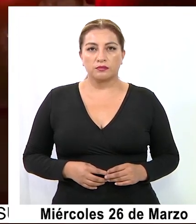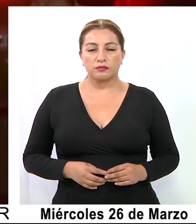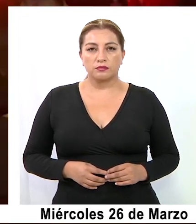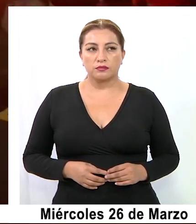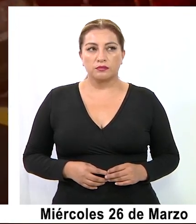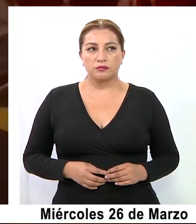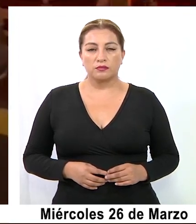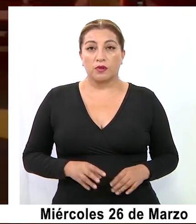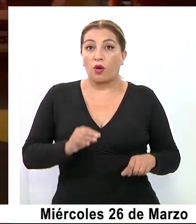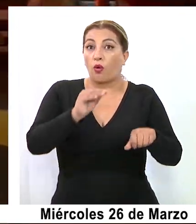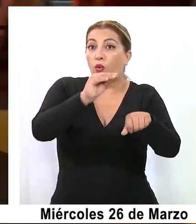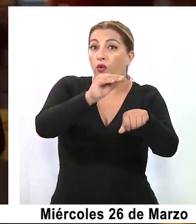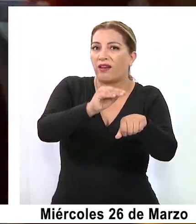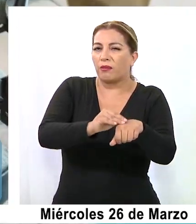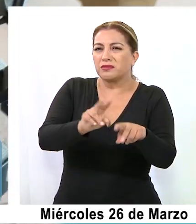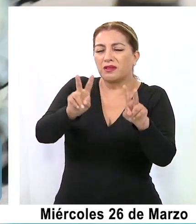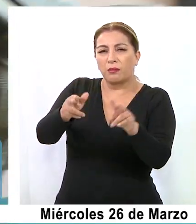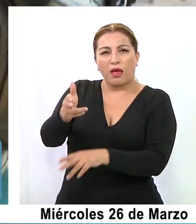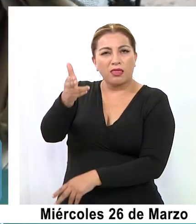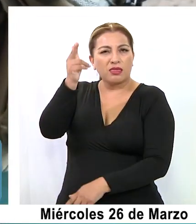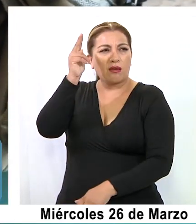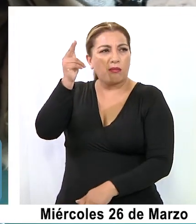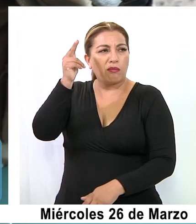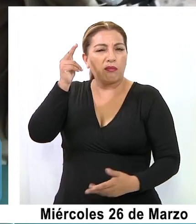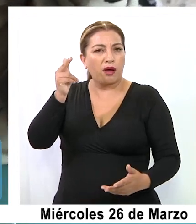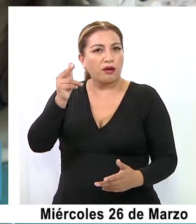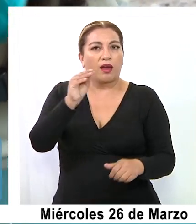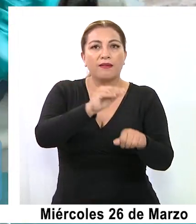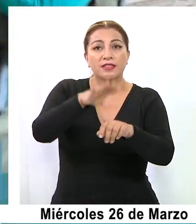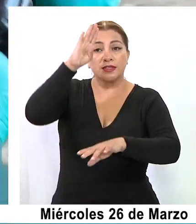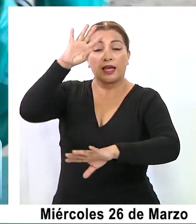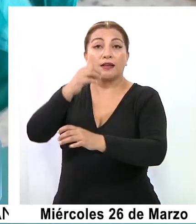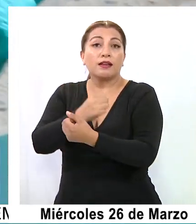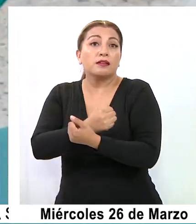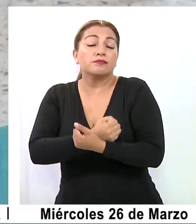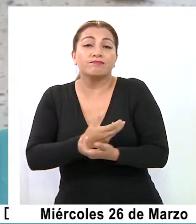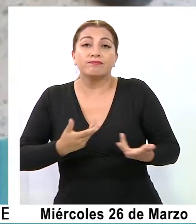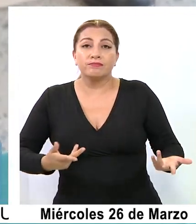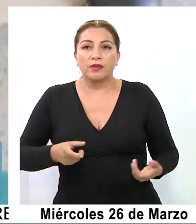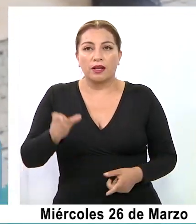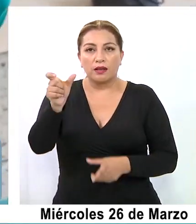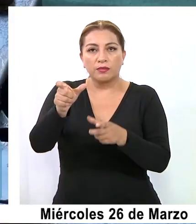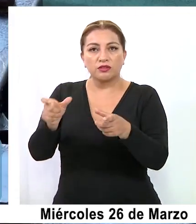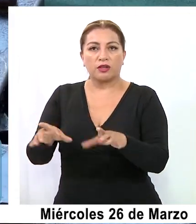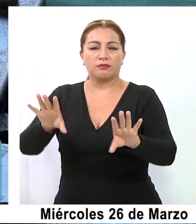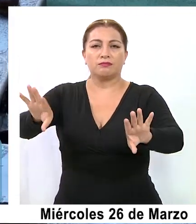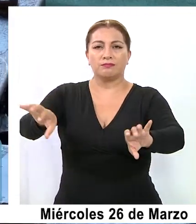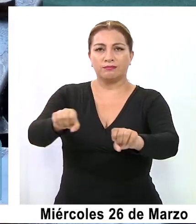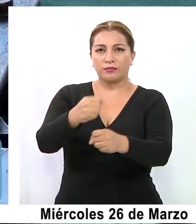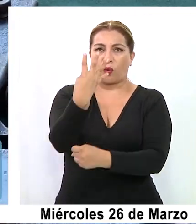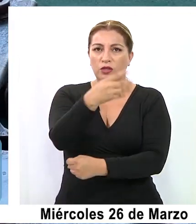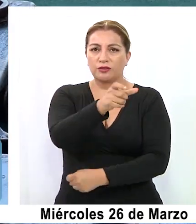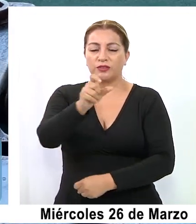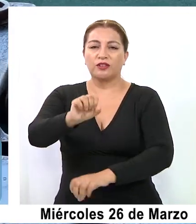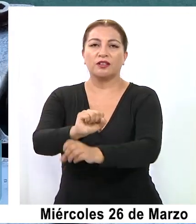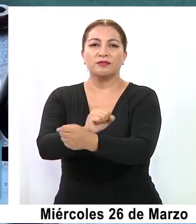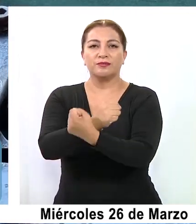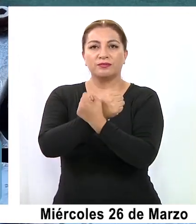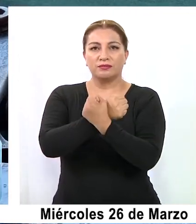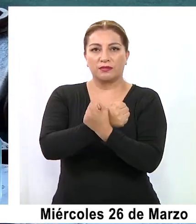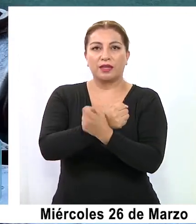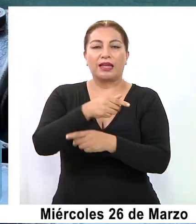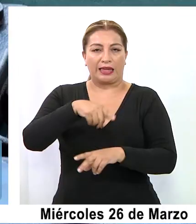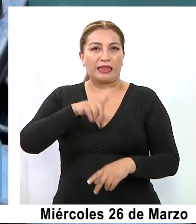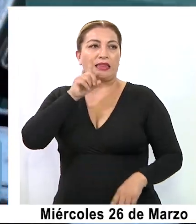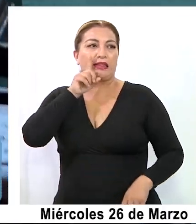Un aviso por disparos de arma de fuego alertó a carabineros quienes lograron detener a cuatro personas a quienes se le